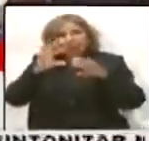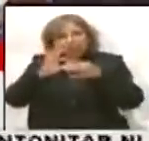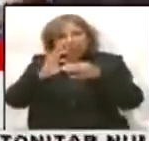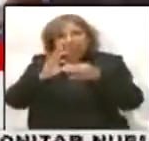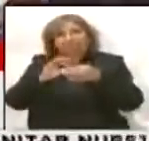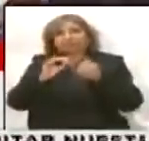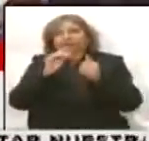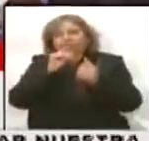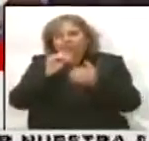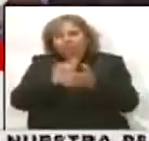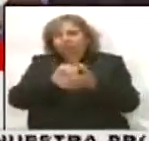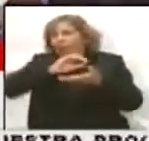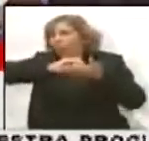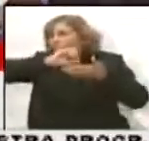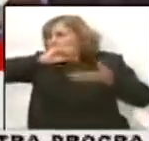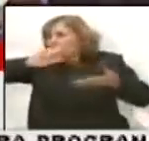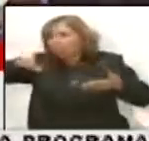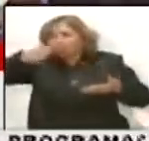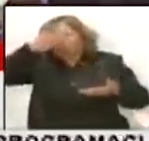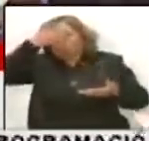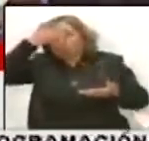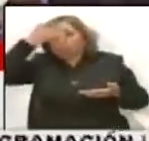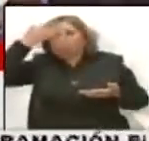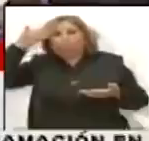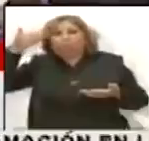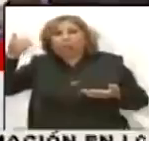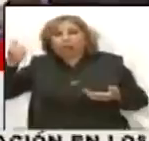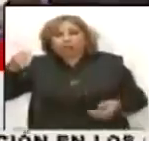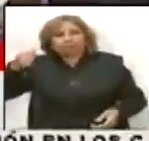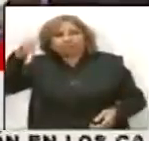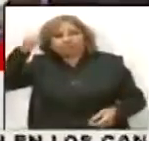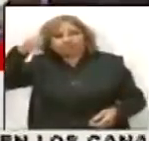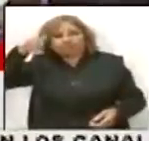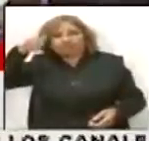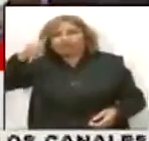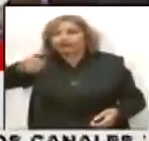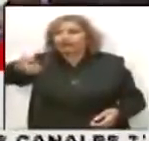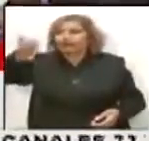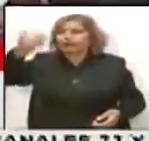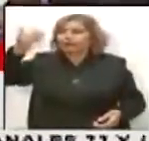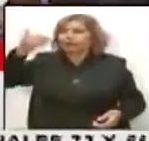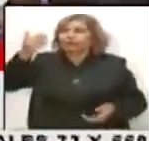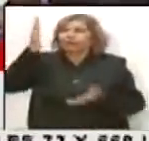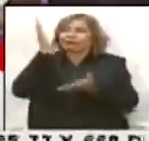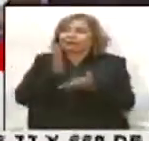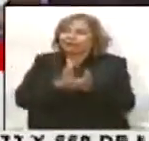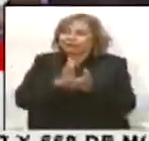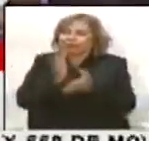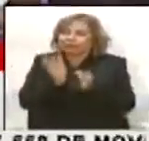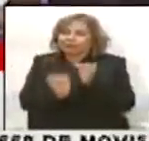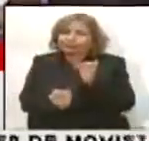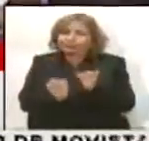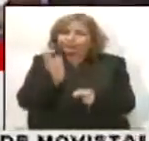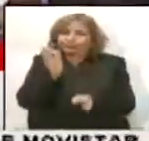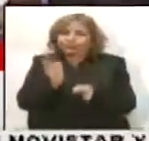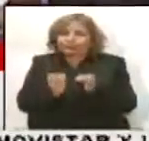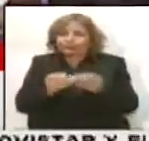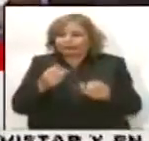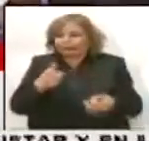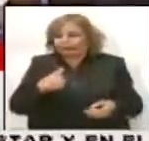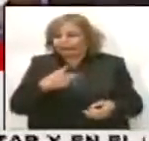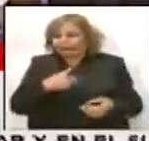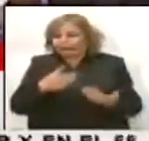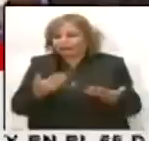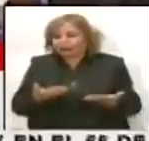es que se borre el recuerdo de algunas de ellas, se borren casos que incluso han sido sentenciados por la justicia. Hay casos en nuestro país,